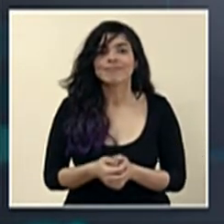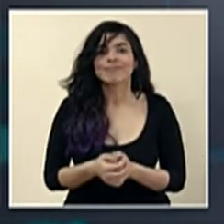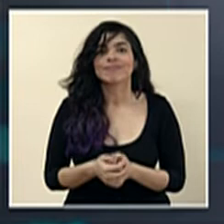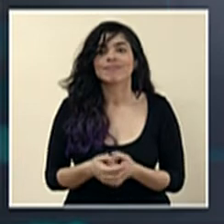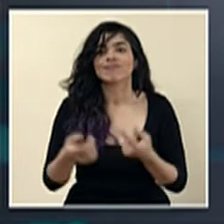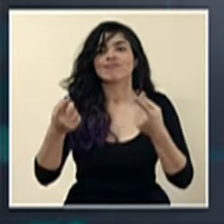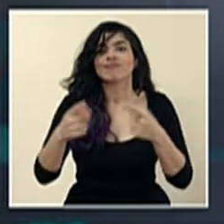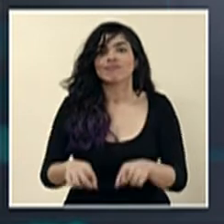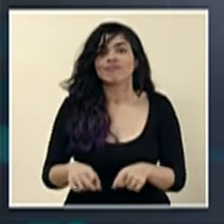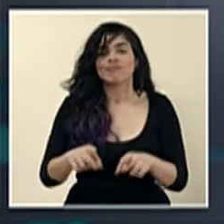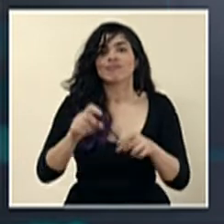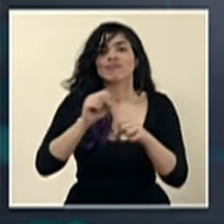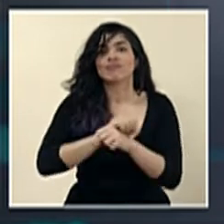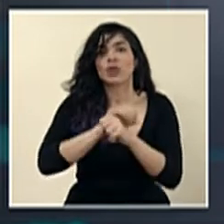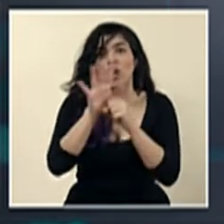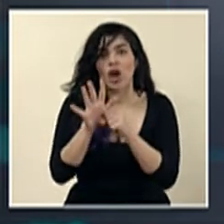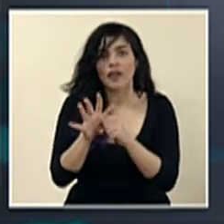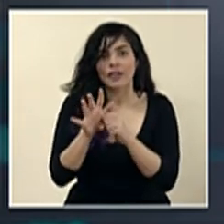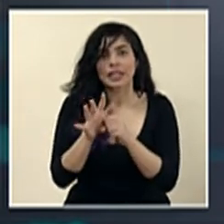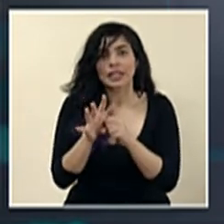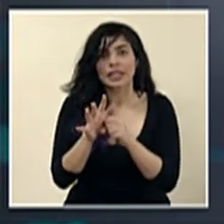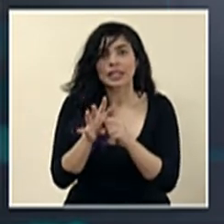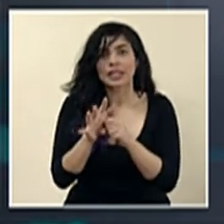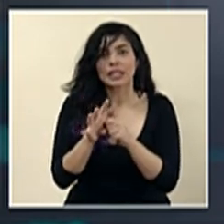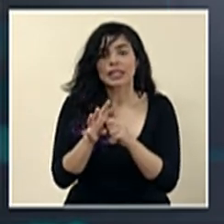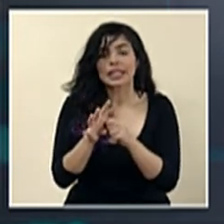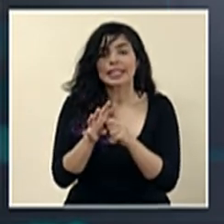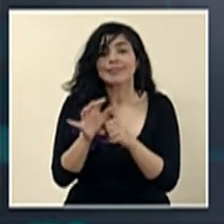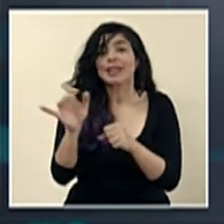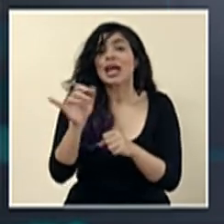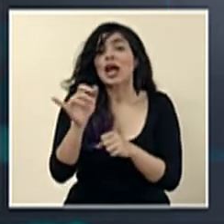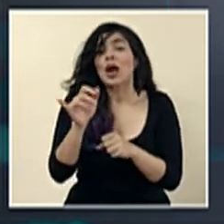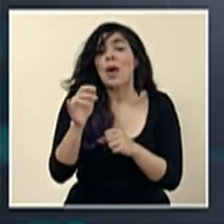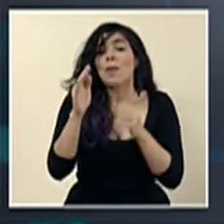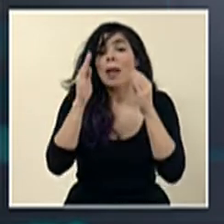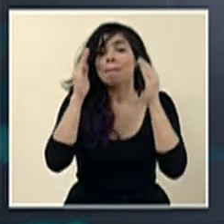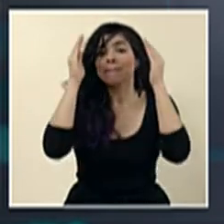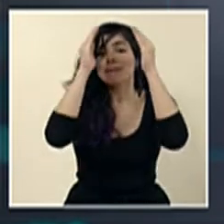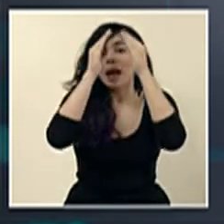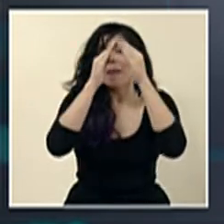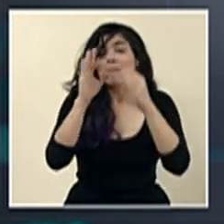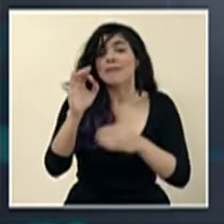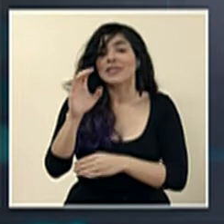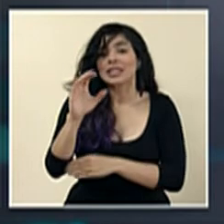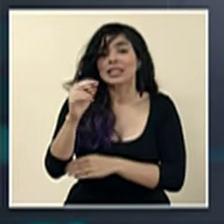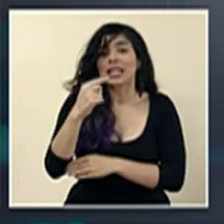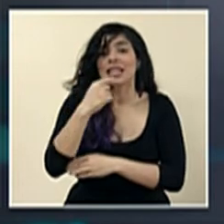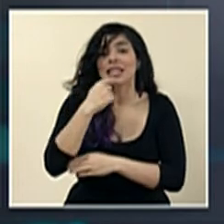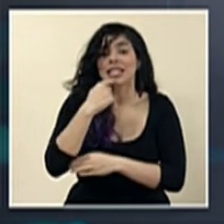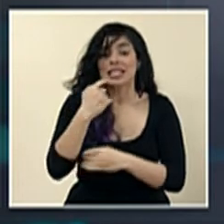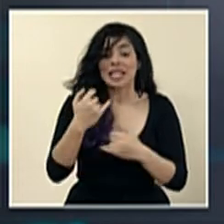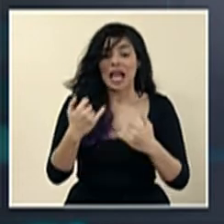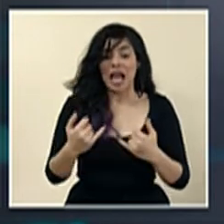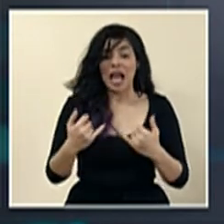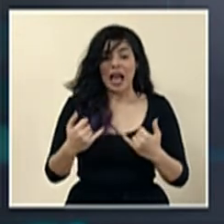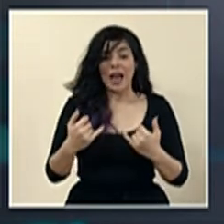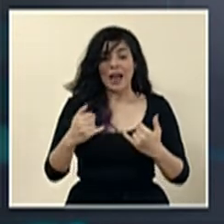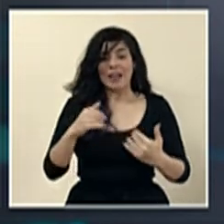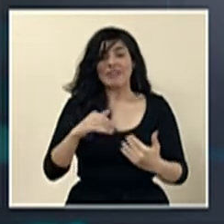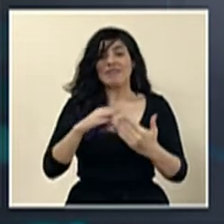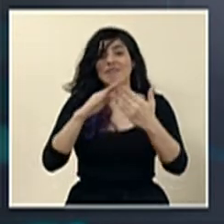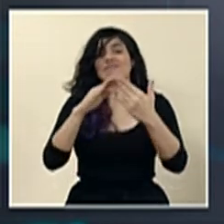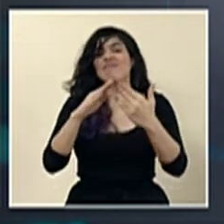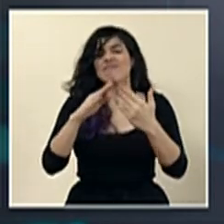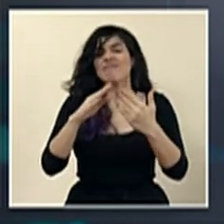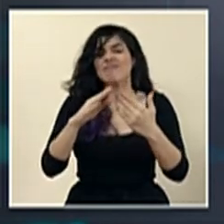vino el COVID-19 y, como dijo el Papa Francisco, estamos atravesando un drama